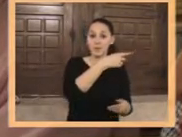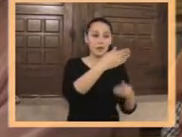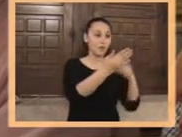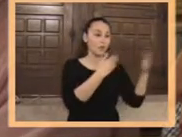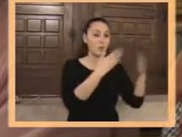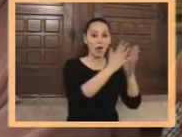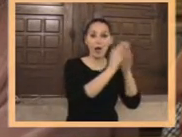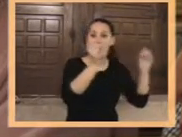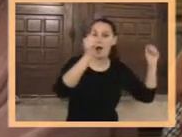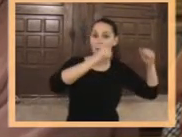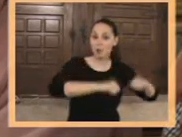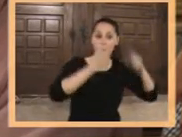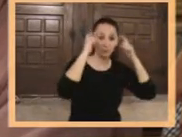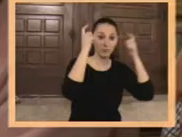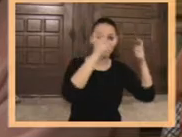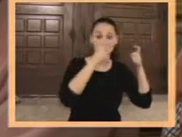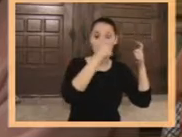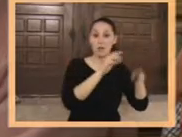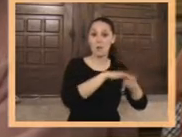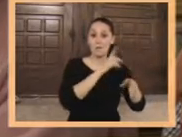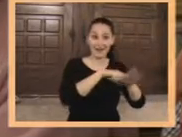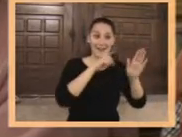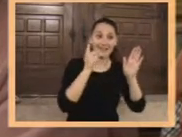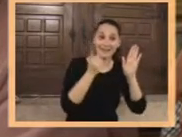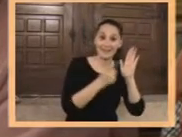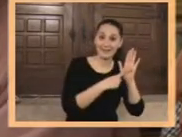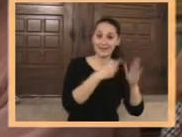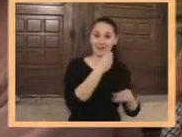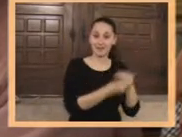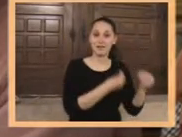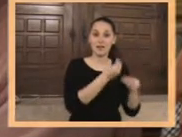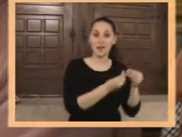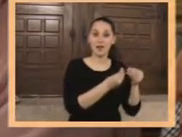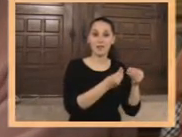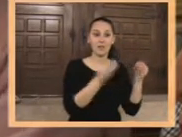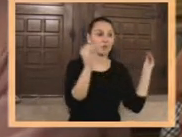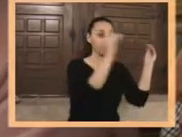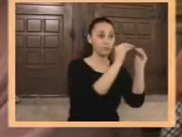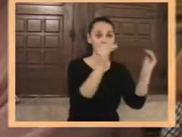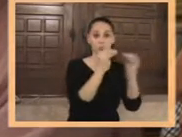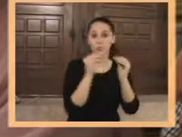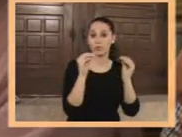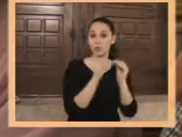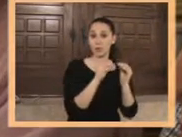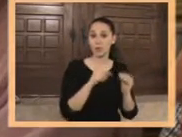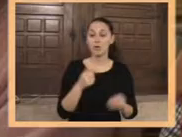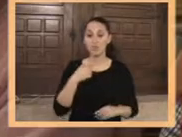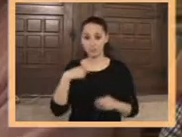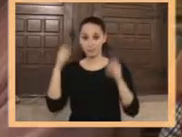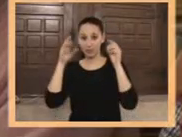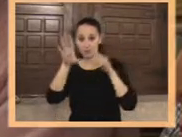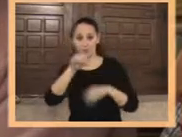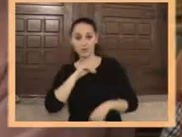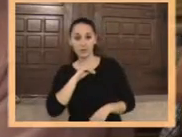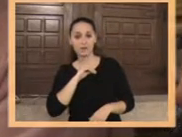para el proyecto de ley en el tema de medidas tributarias llegar a un consenso. Yo entiendo que en estos momentos, si ahora mismo